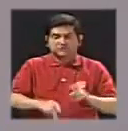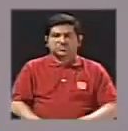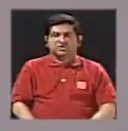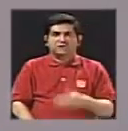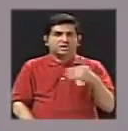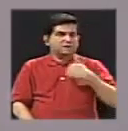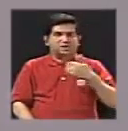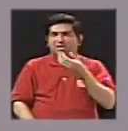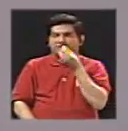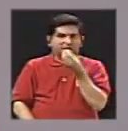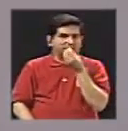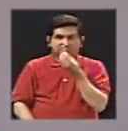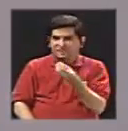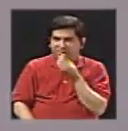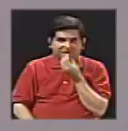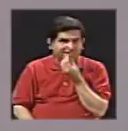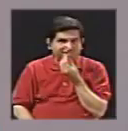quedar sin comer.